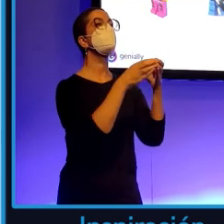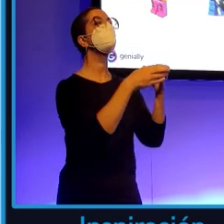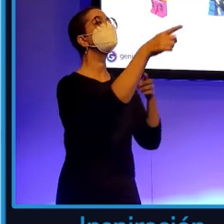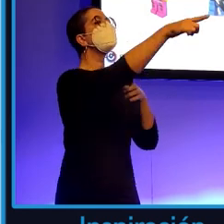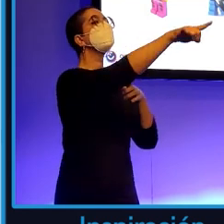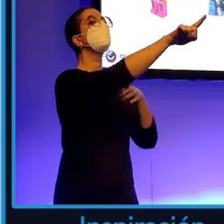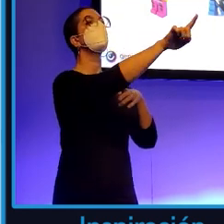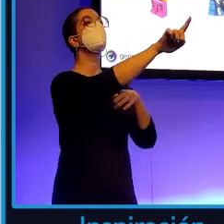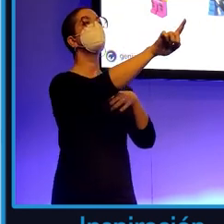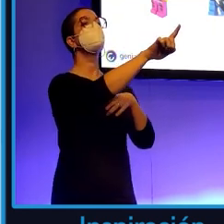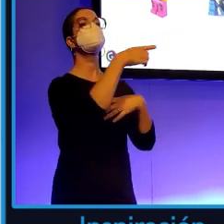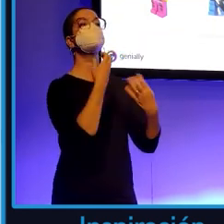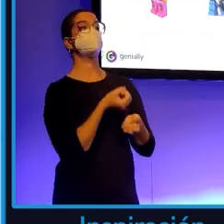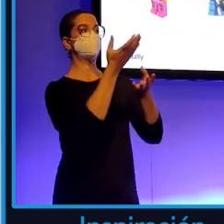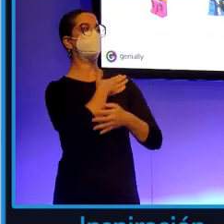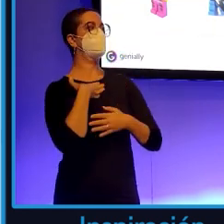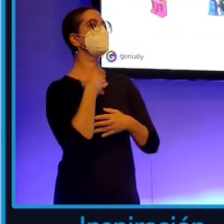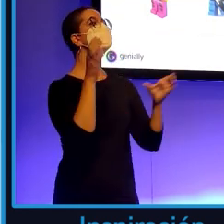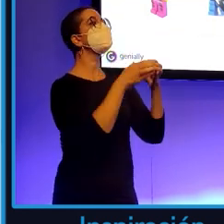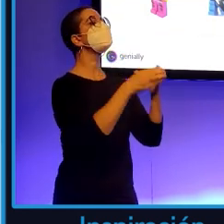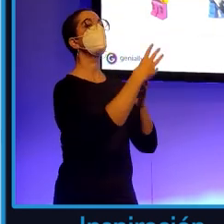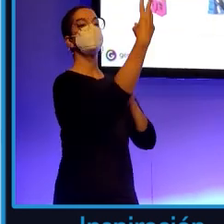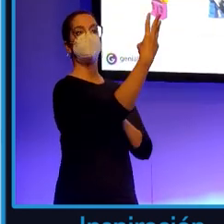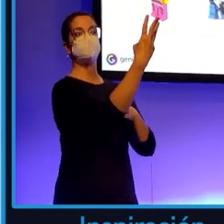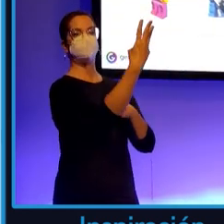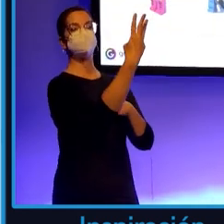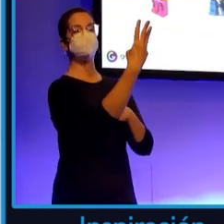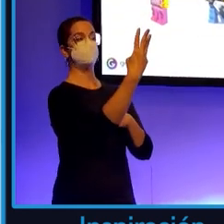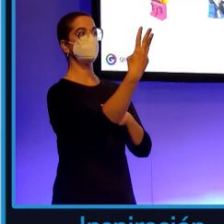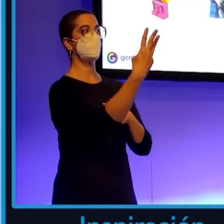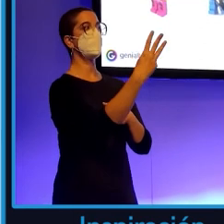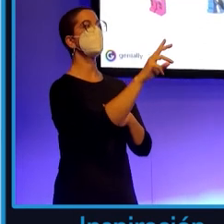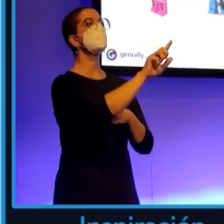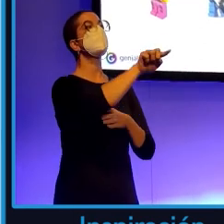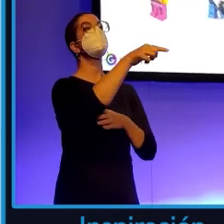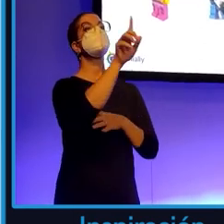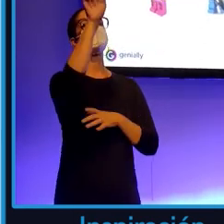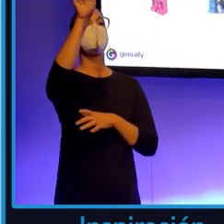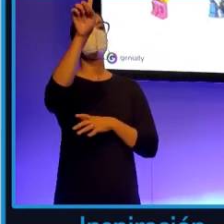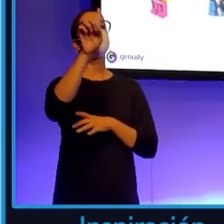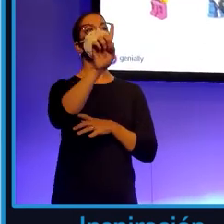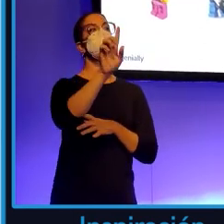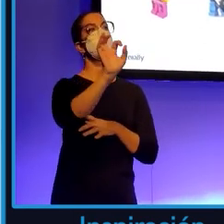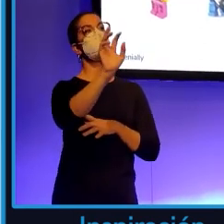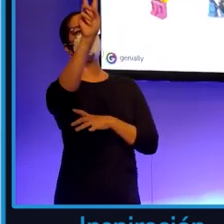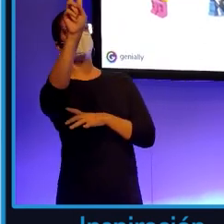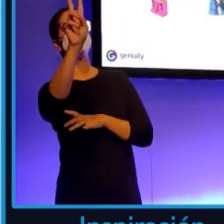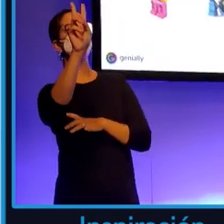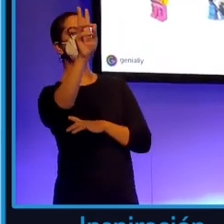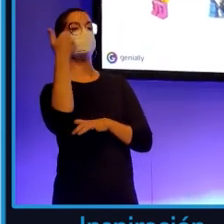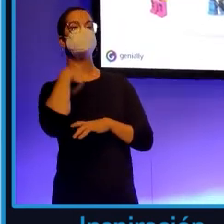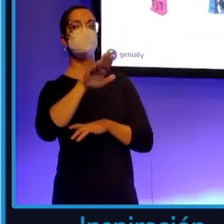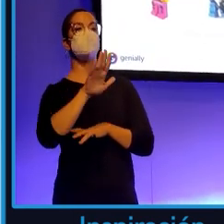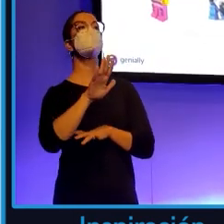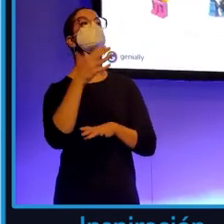y después de este grupo de tres compañeros pasamos a una y dos manos más a los que están levantadas y con esto ya